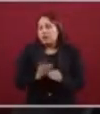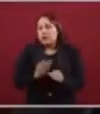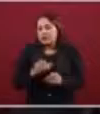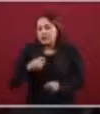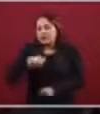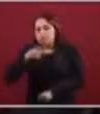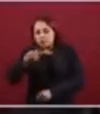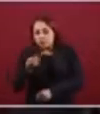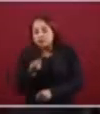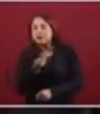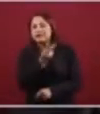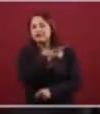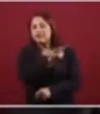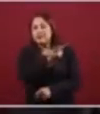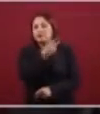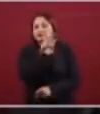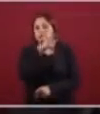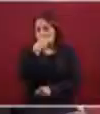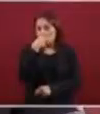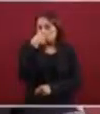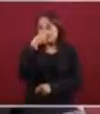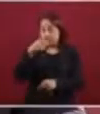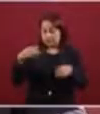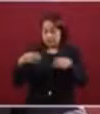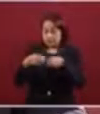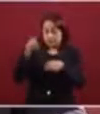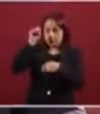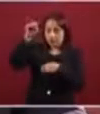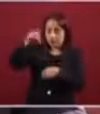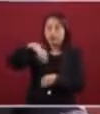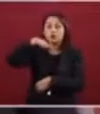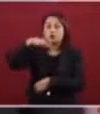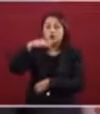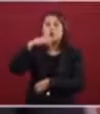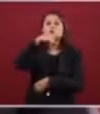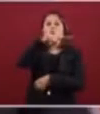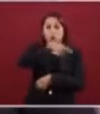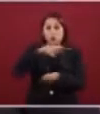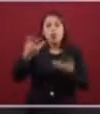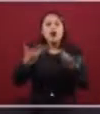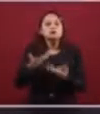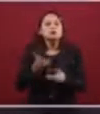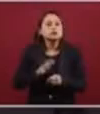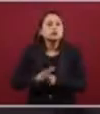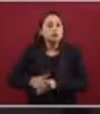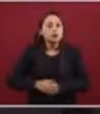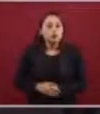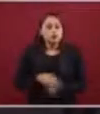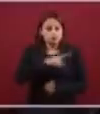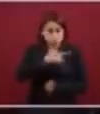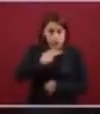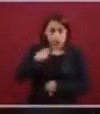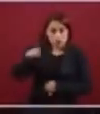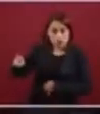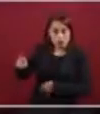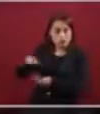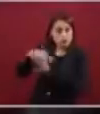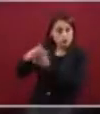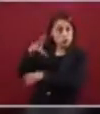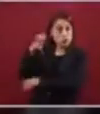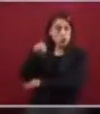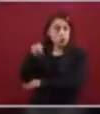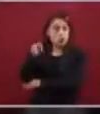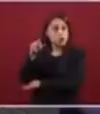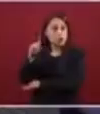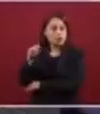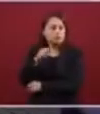en contra de este sindicato corrupto? ¿Vas a presentar alguna denuncia contra Conrado? ¿Ya lo has hecho? ¿Qué se va a hacer en contra de este